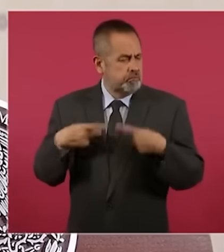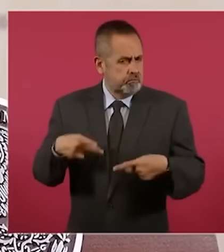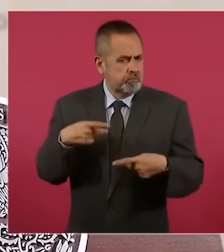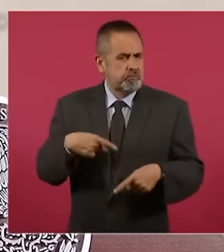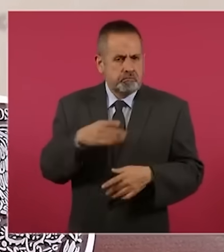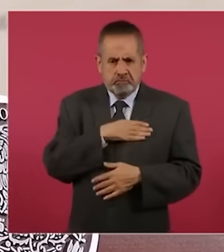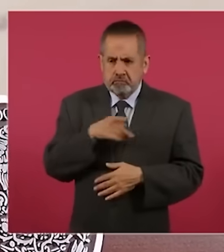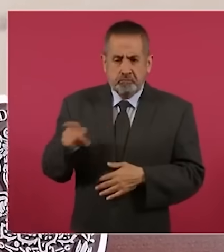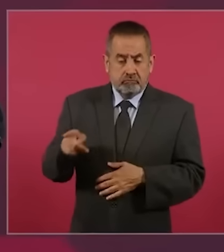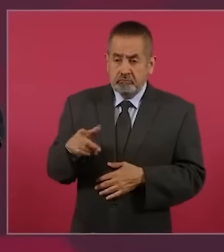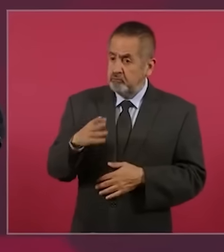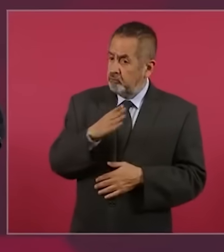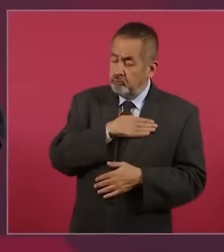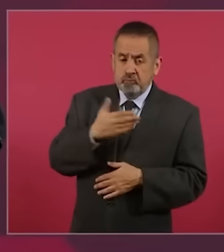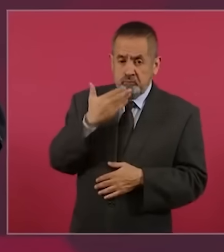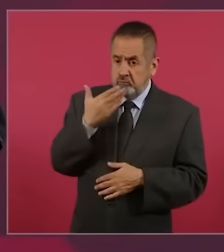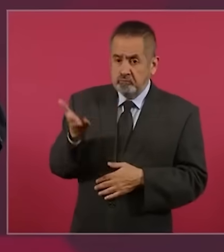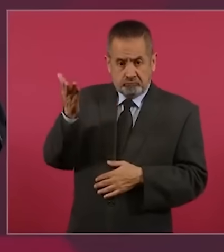un buen